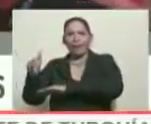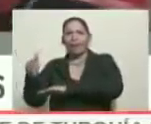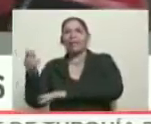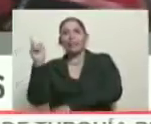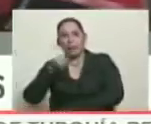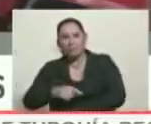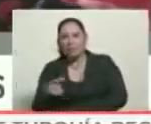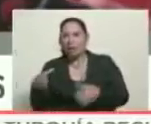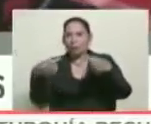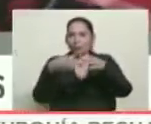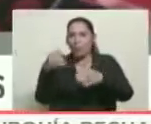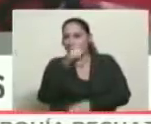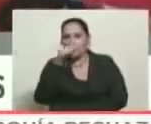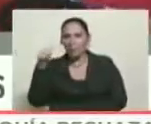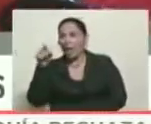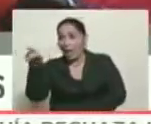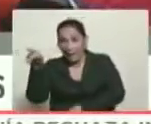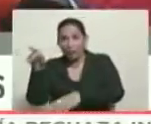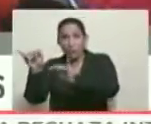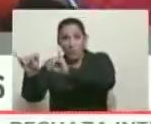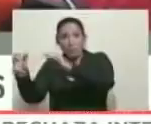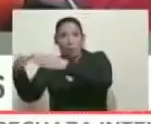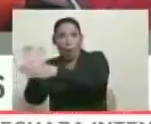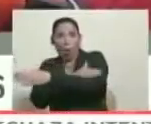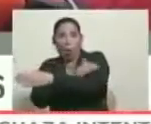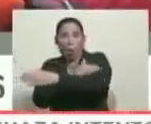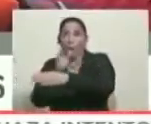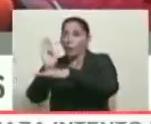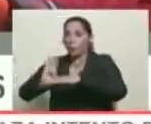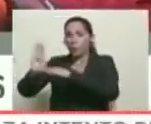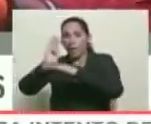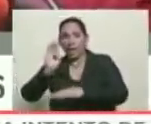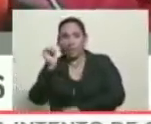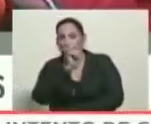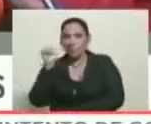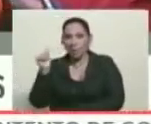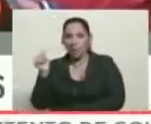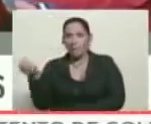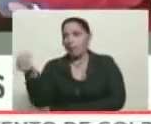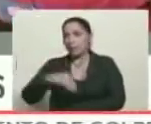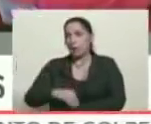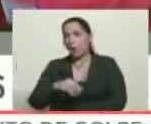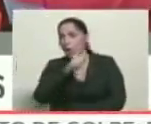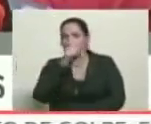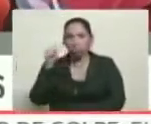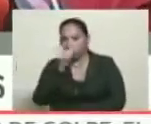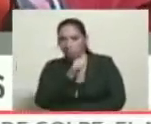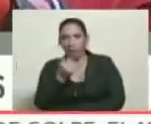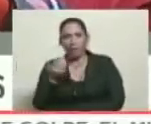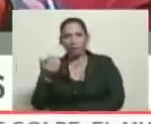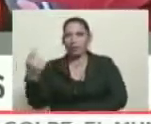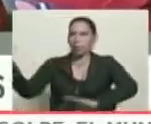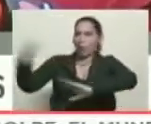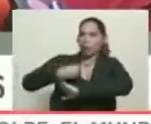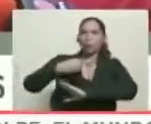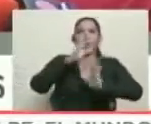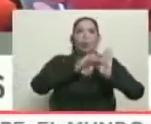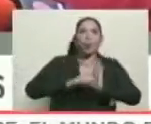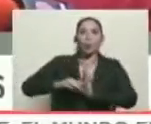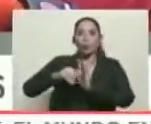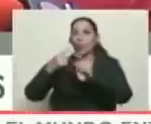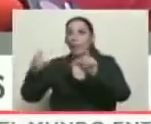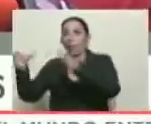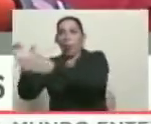verdad ellos protegen al narcotráfico internacional, son los mayores consumidores de droga del mundo, nos acusan de corruptos, ellos son unos grandes